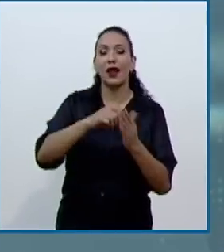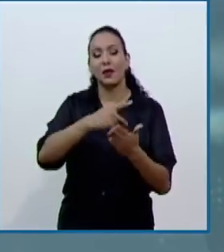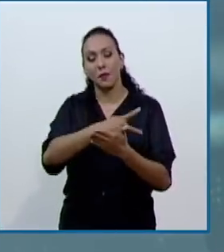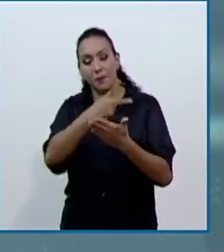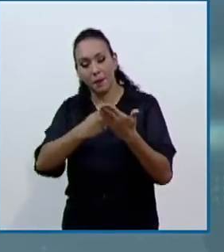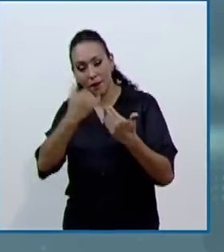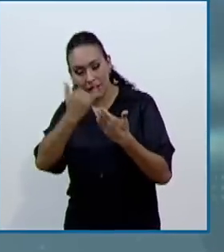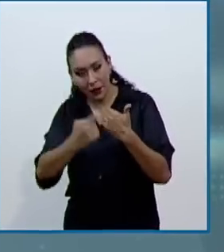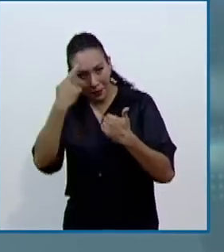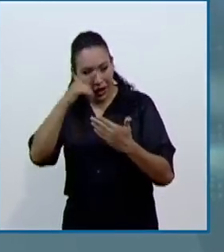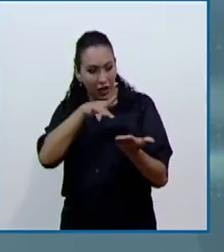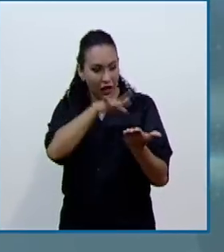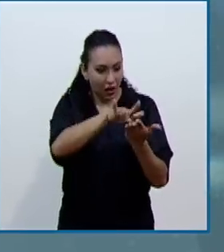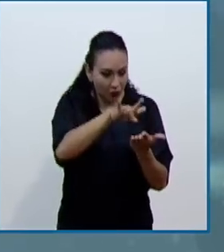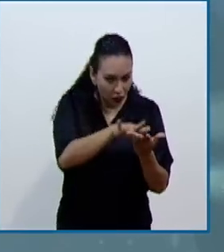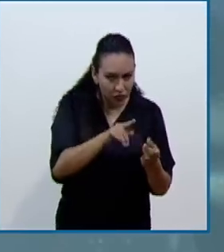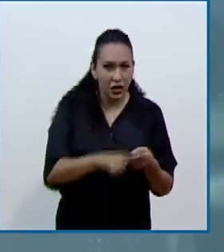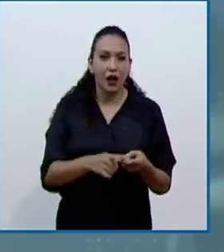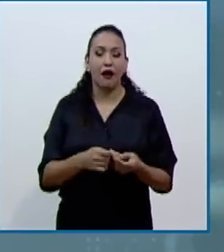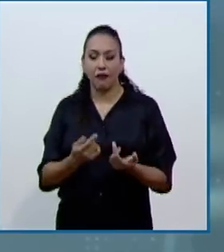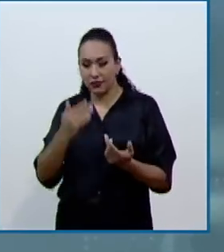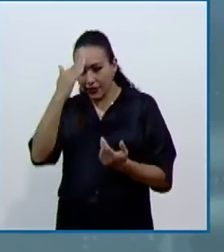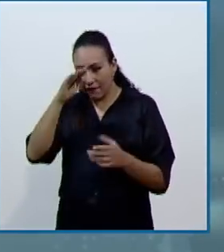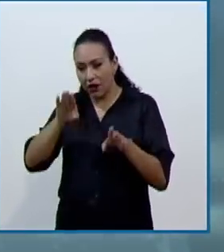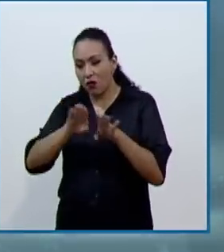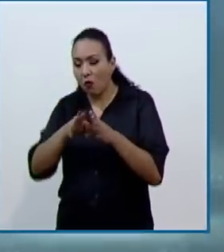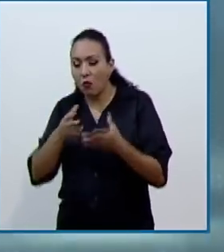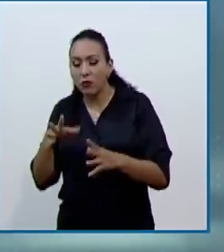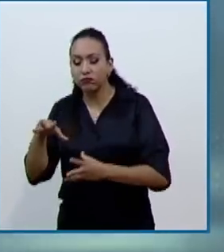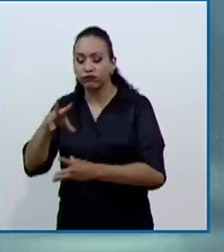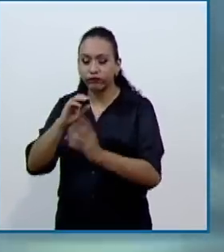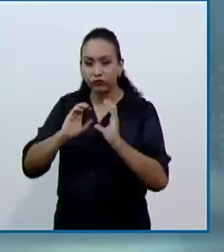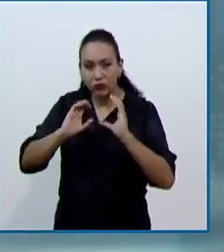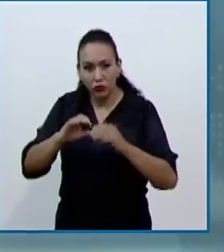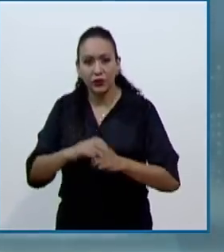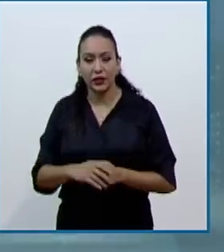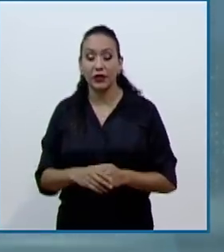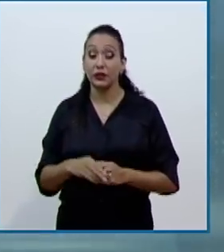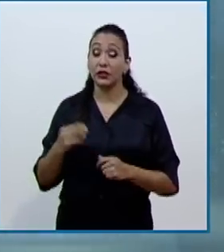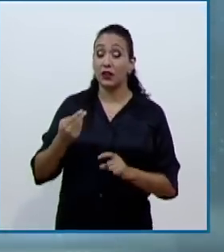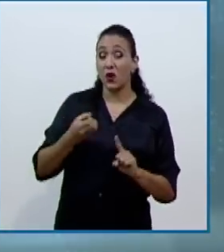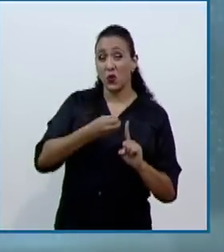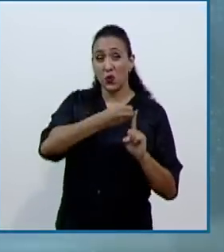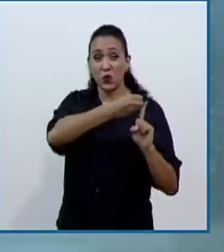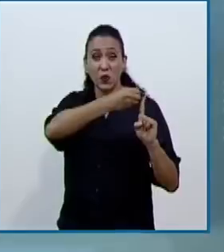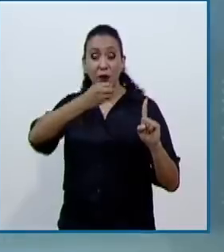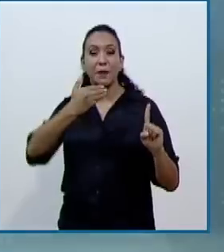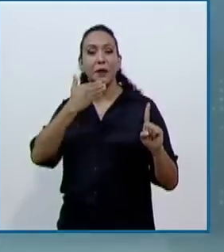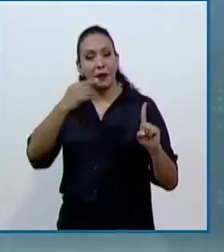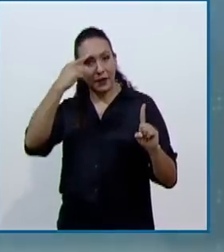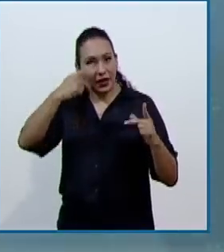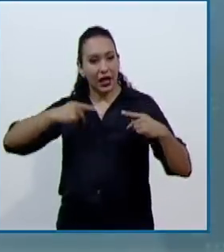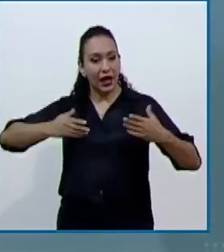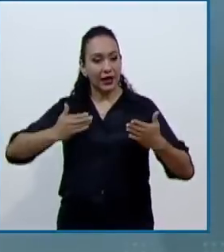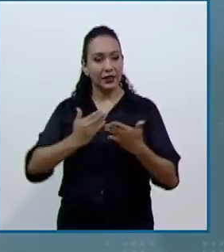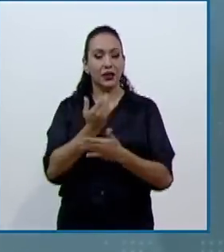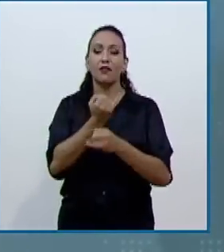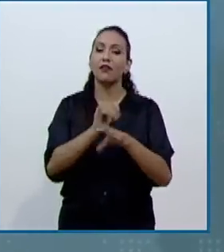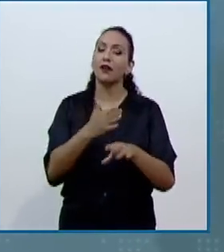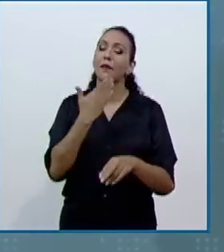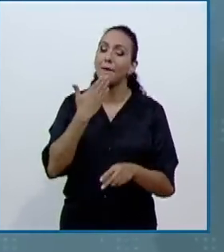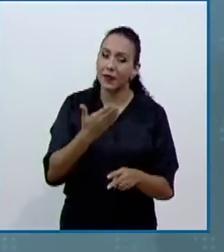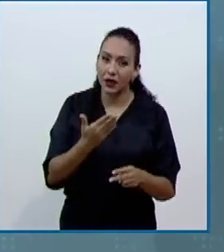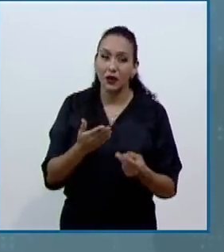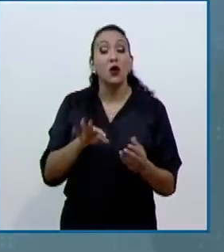mismos, así como determinar un marco legal para los sistemas de cuidado que les garantice el acceso a la información, que fomente su